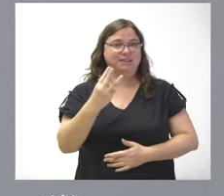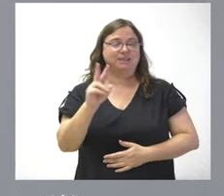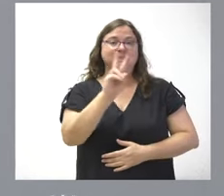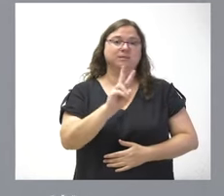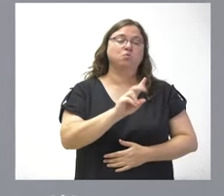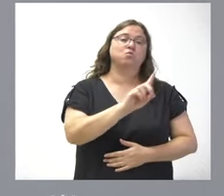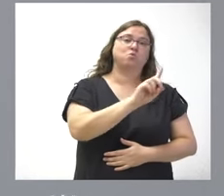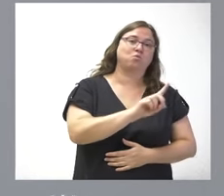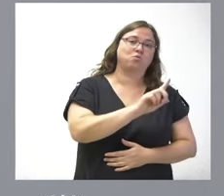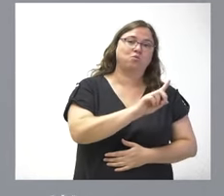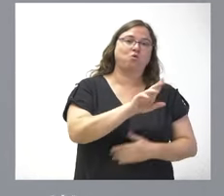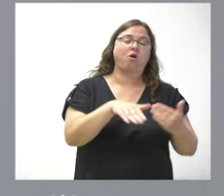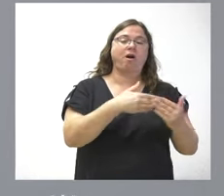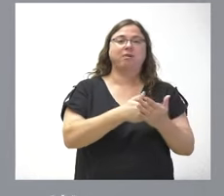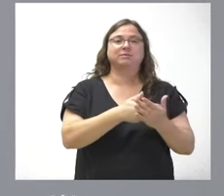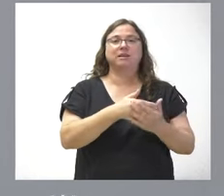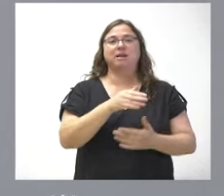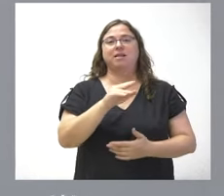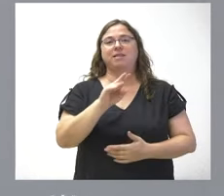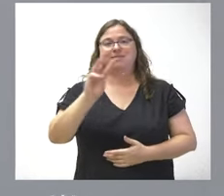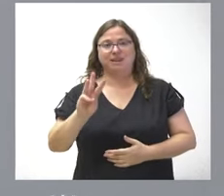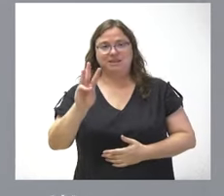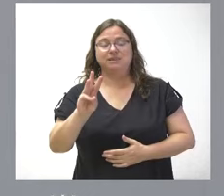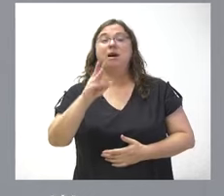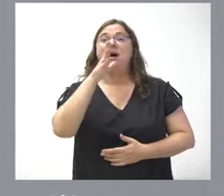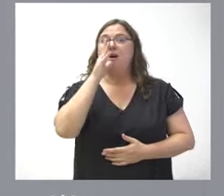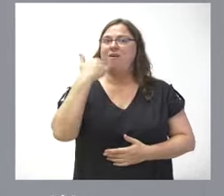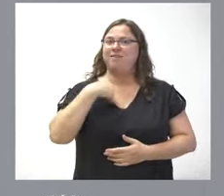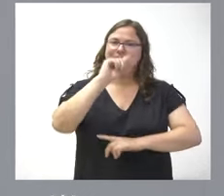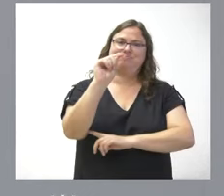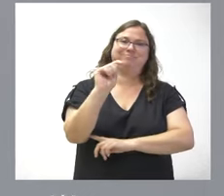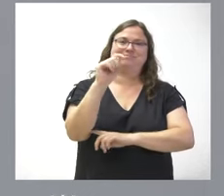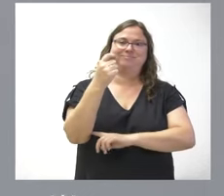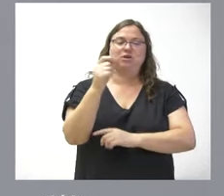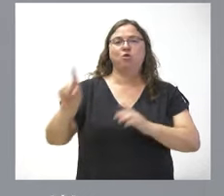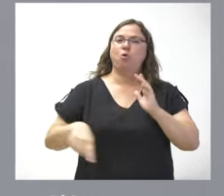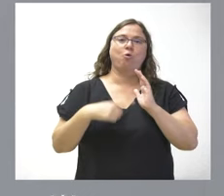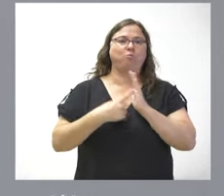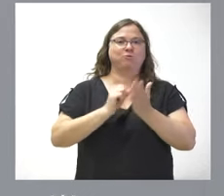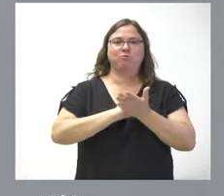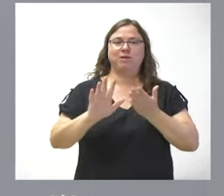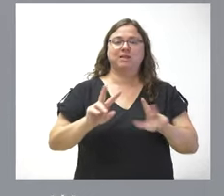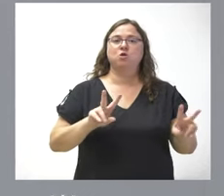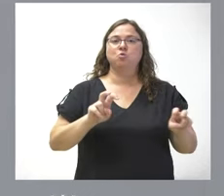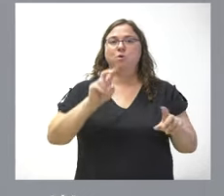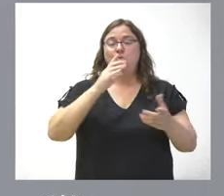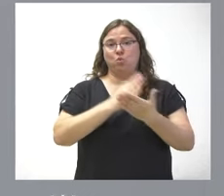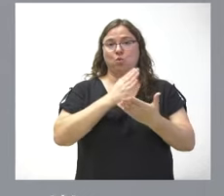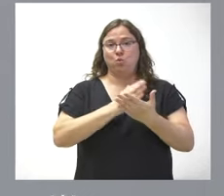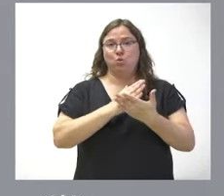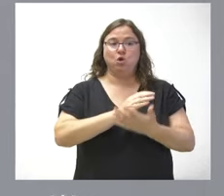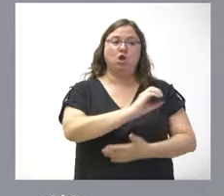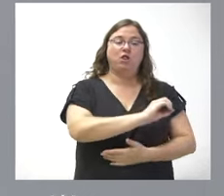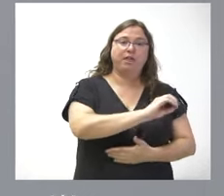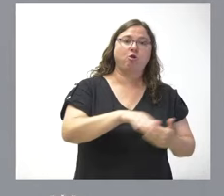ejercicio se amplió desde un a 3 años y ahora ya conseguimos la gratuidad completa para el nuevo curso académico